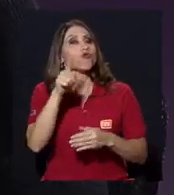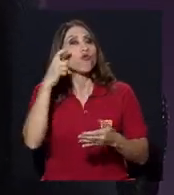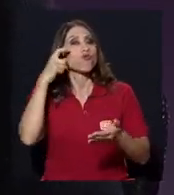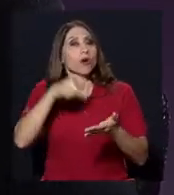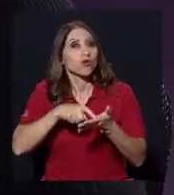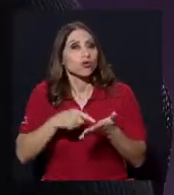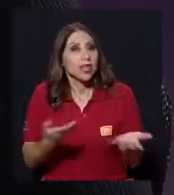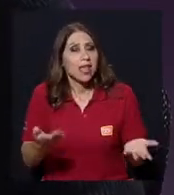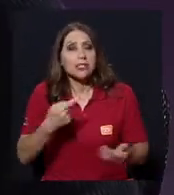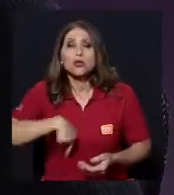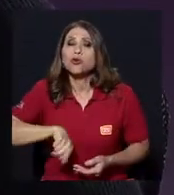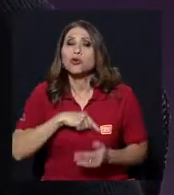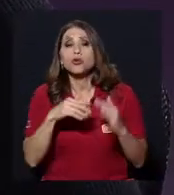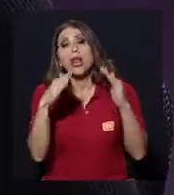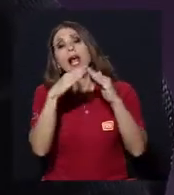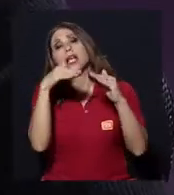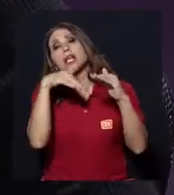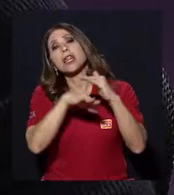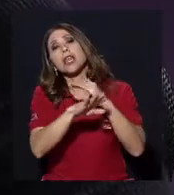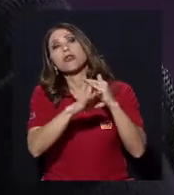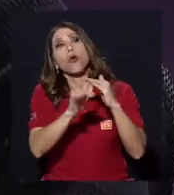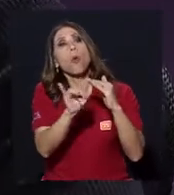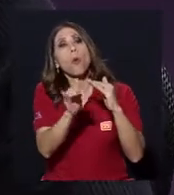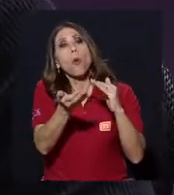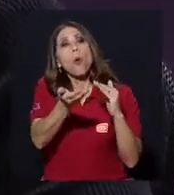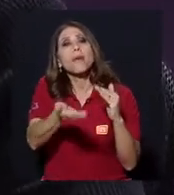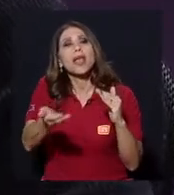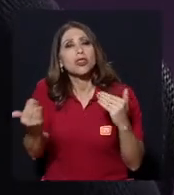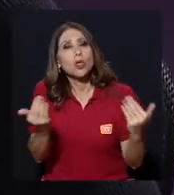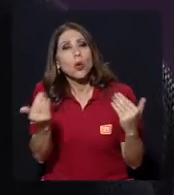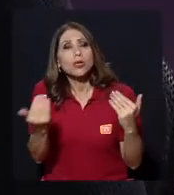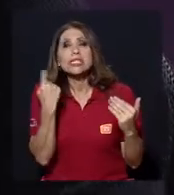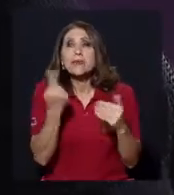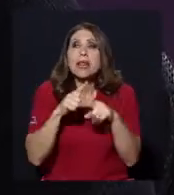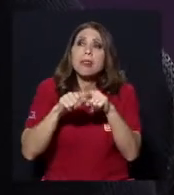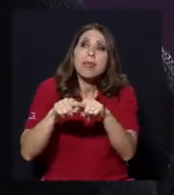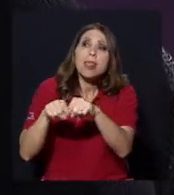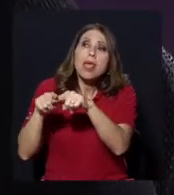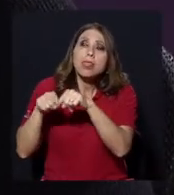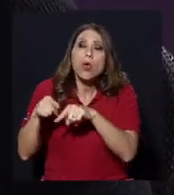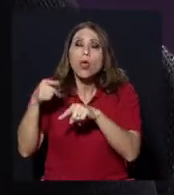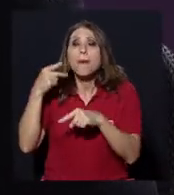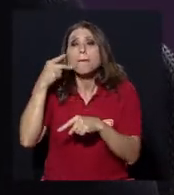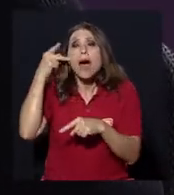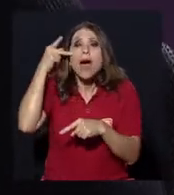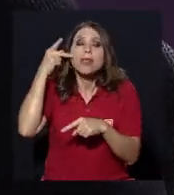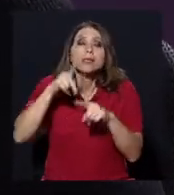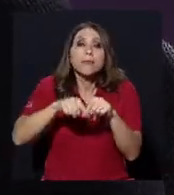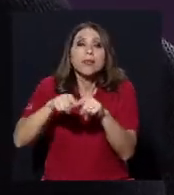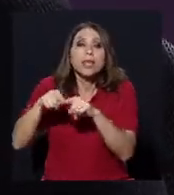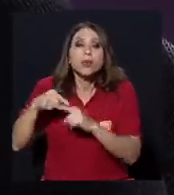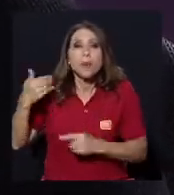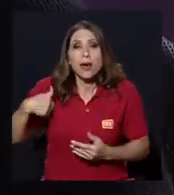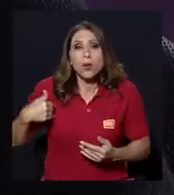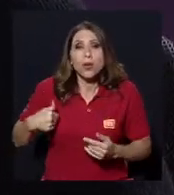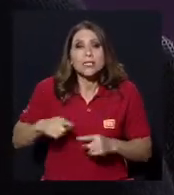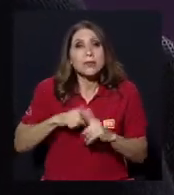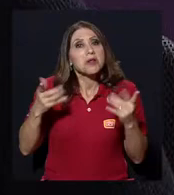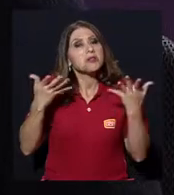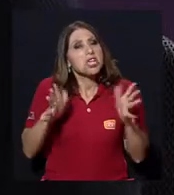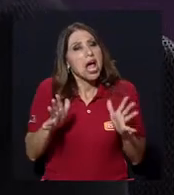casa, totalmente dependientes de los padres, de los varones, y pasamos a tener una vida más o menos